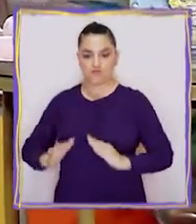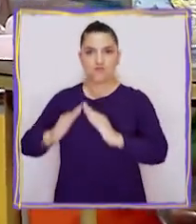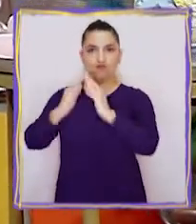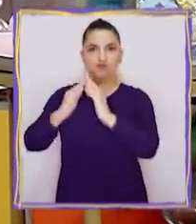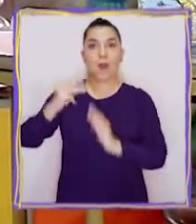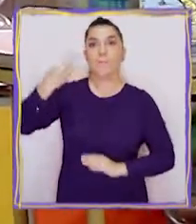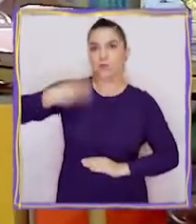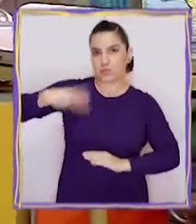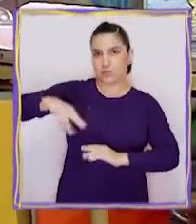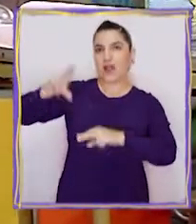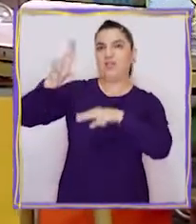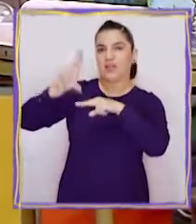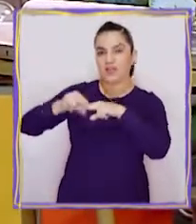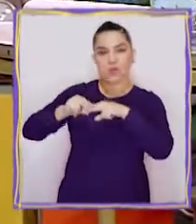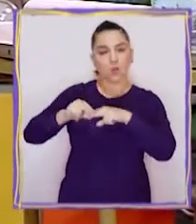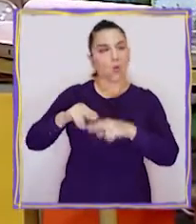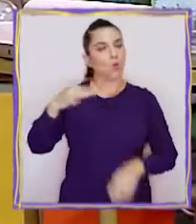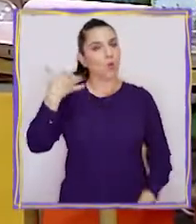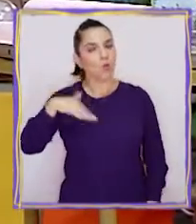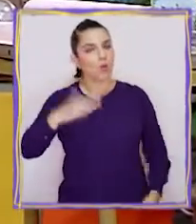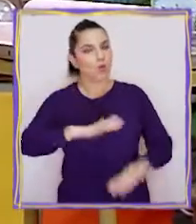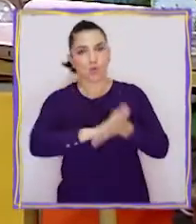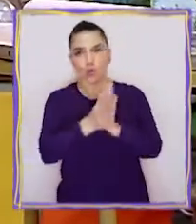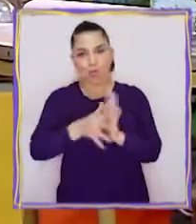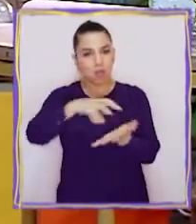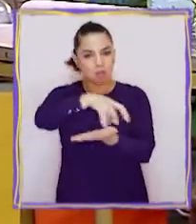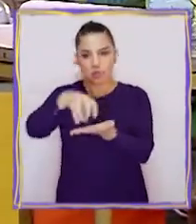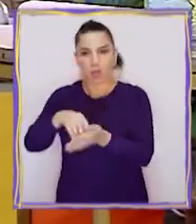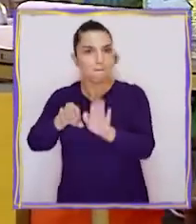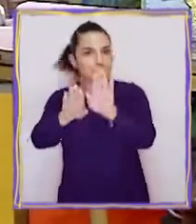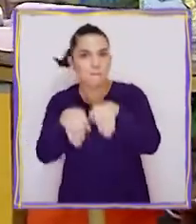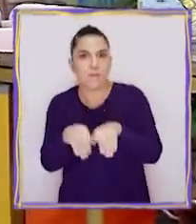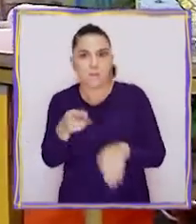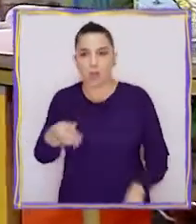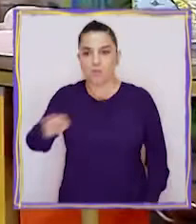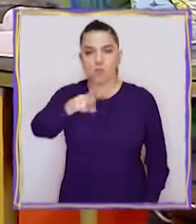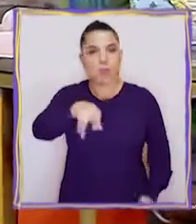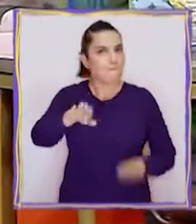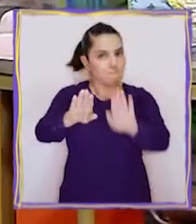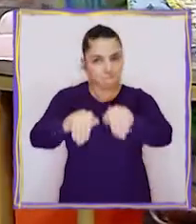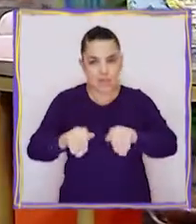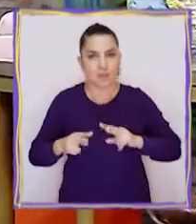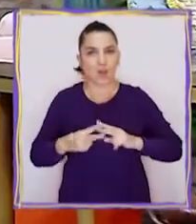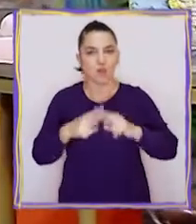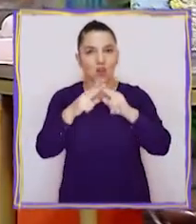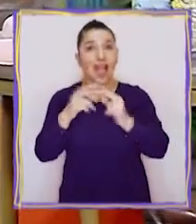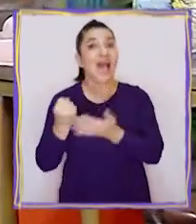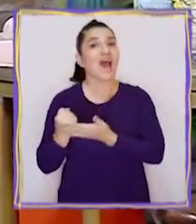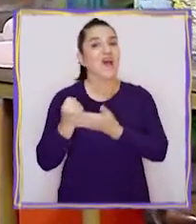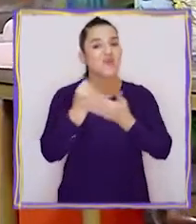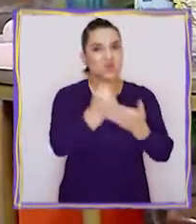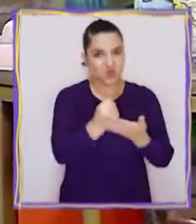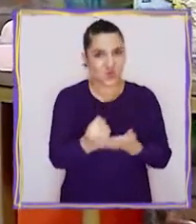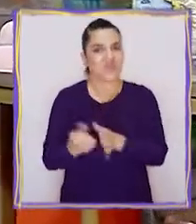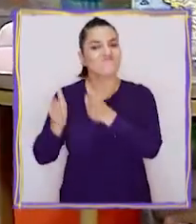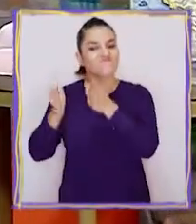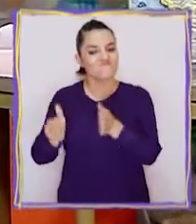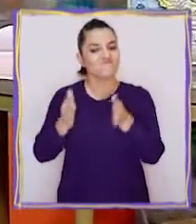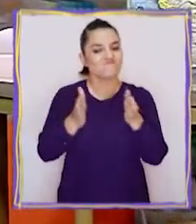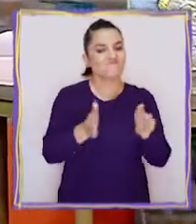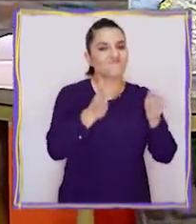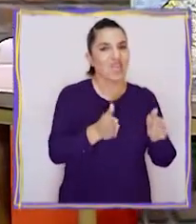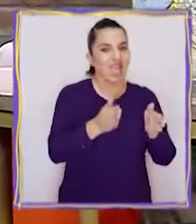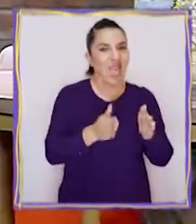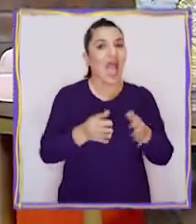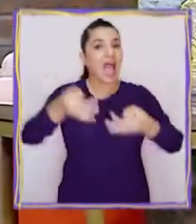increíble que todas las ciudades coloniales tengan el mismo patrón y la misma estructura. Esto ayuda mucho a mantener el